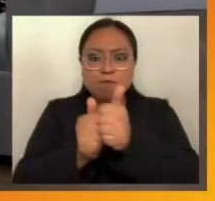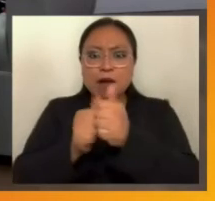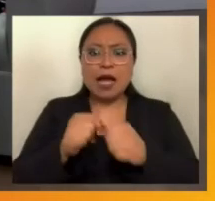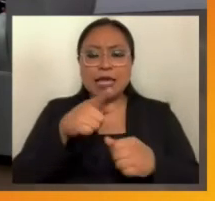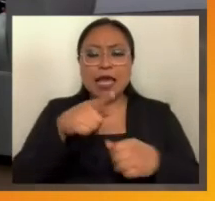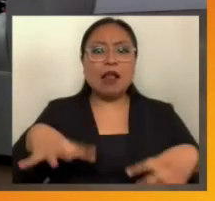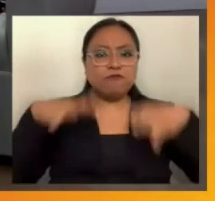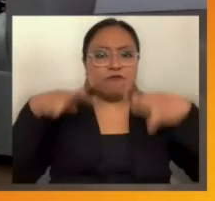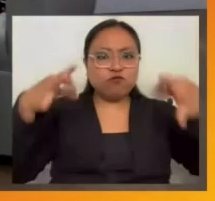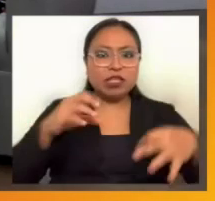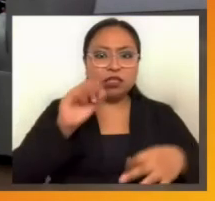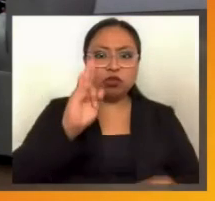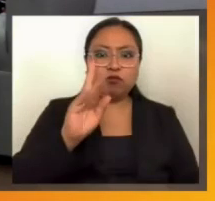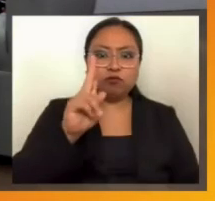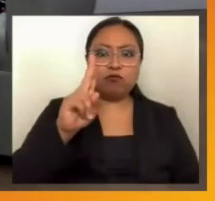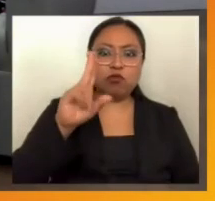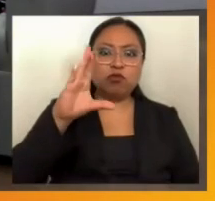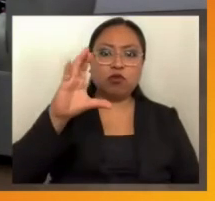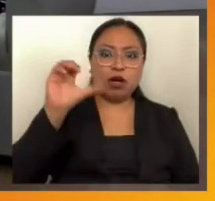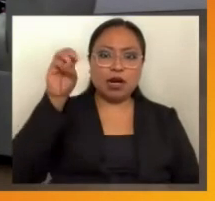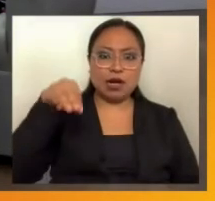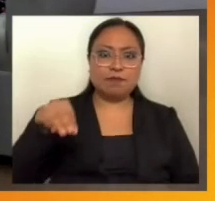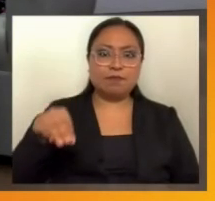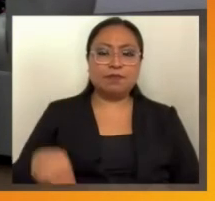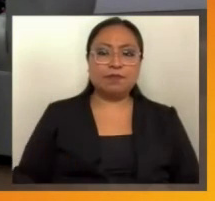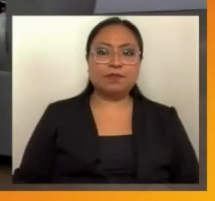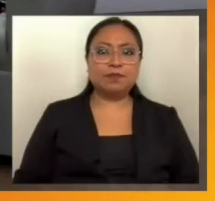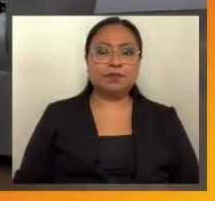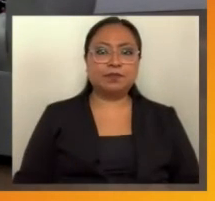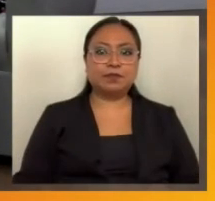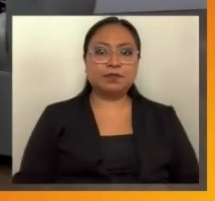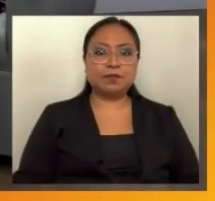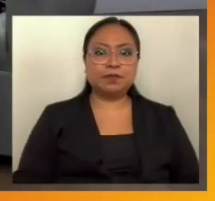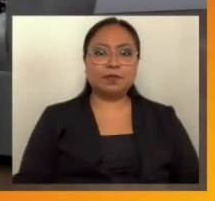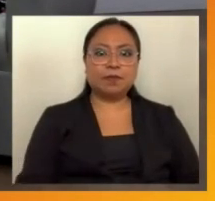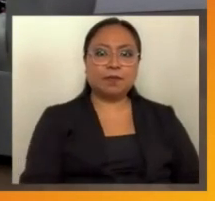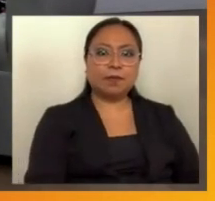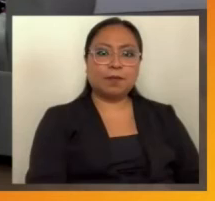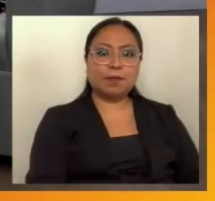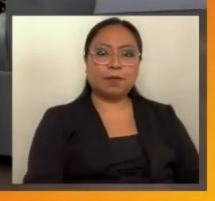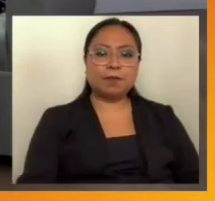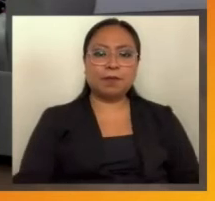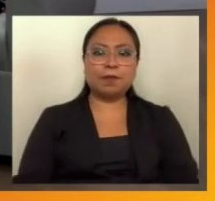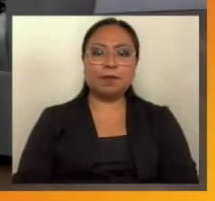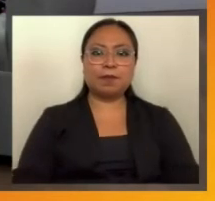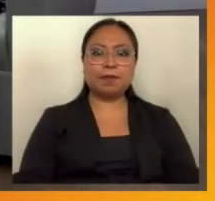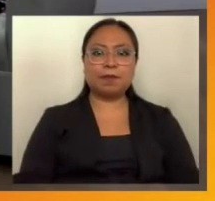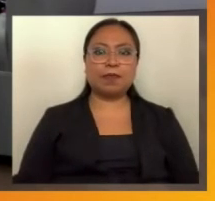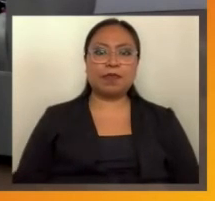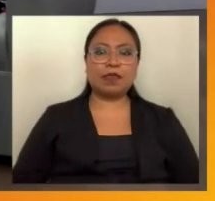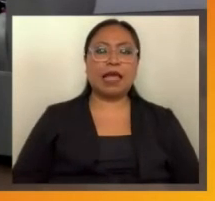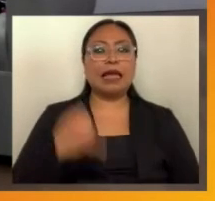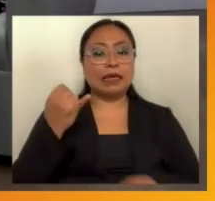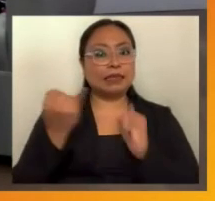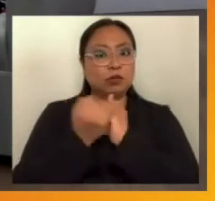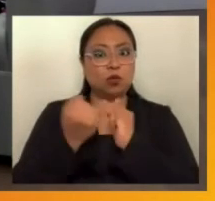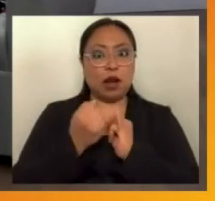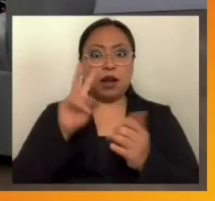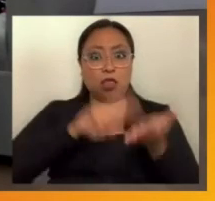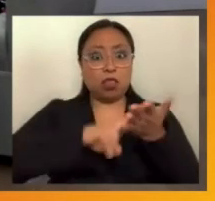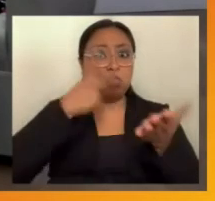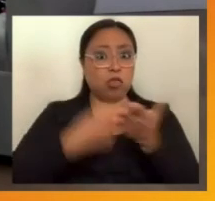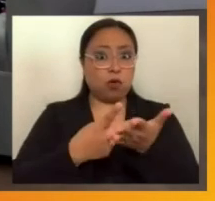para poder acompañarla, y obviamente pues esto es algo que es una sinergia, ¿no?, y que es de un lado y de es hacia el otro